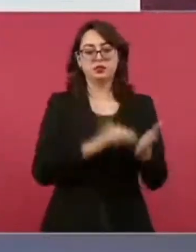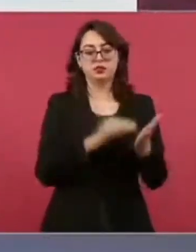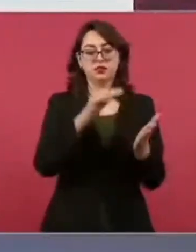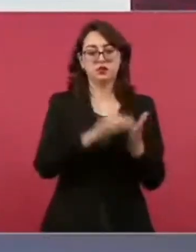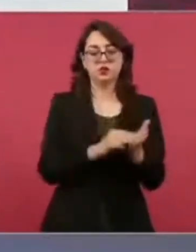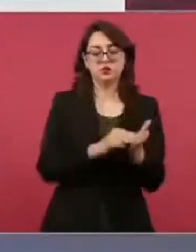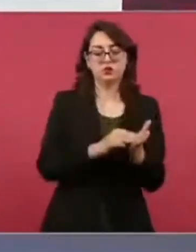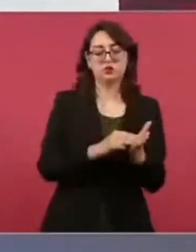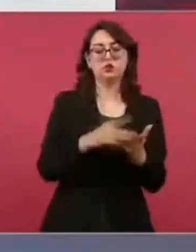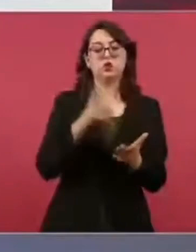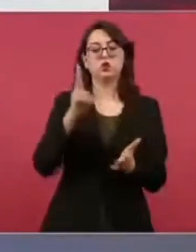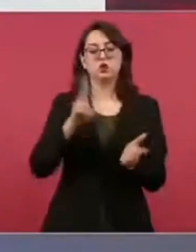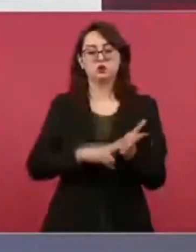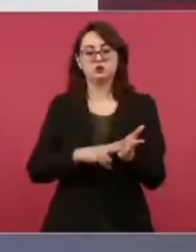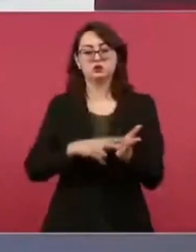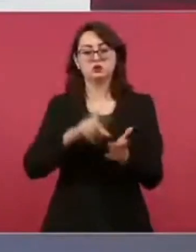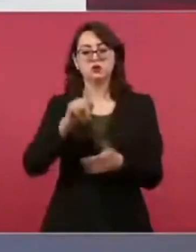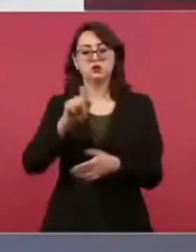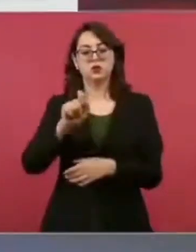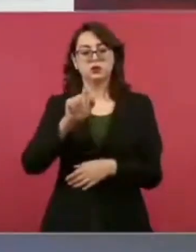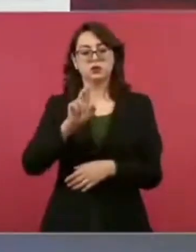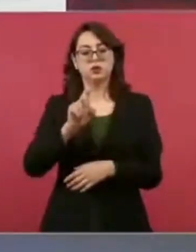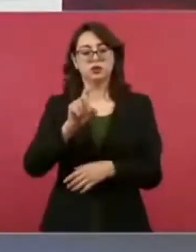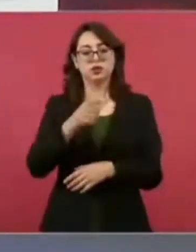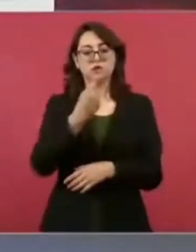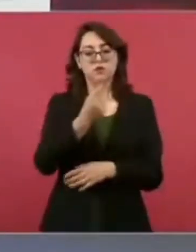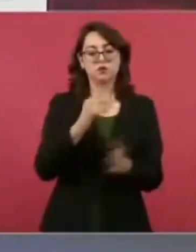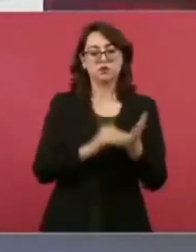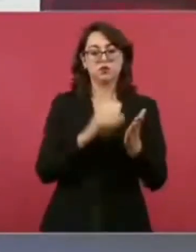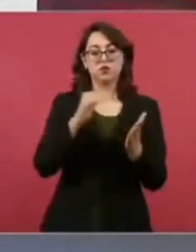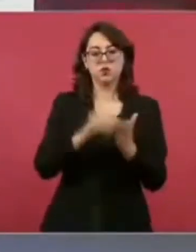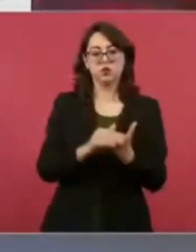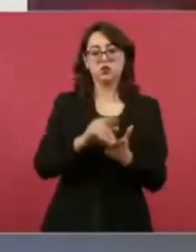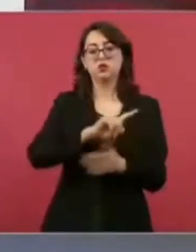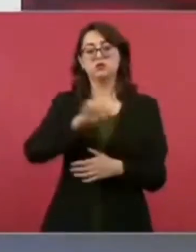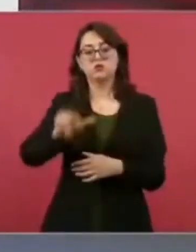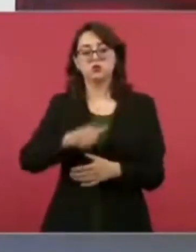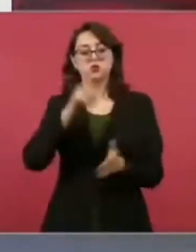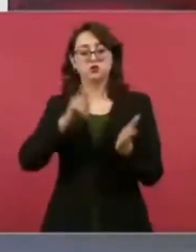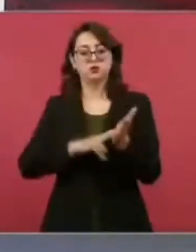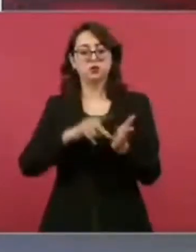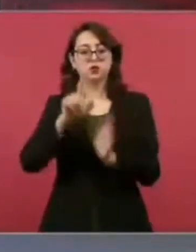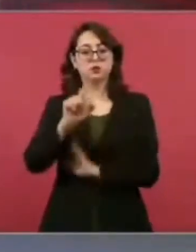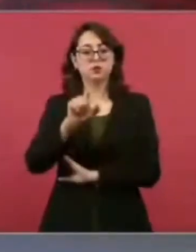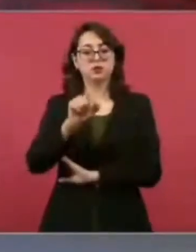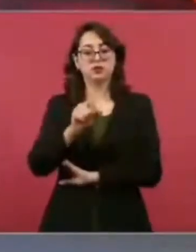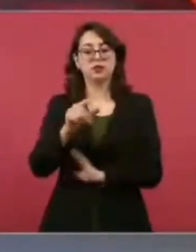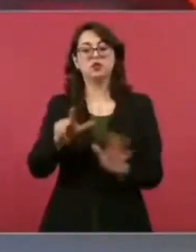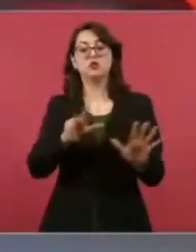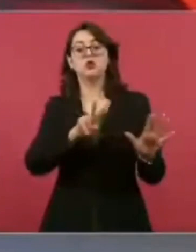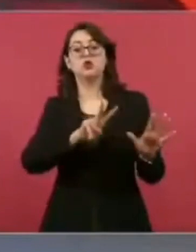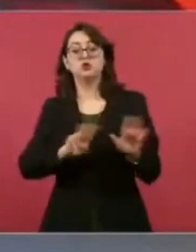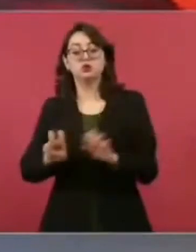en el 21 ciento veintinueve en el 22